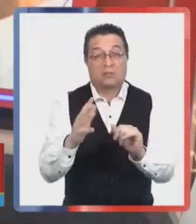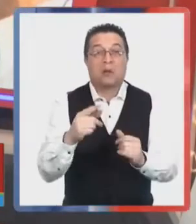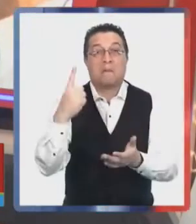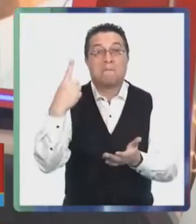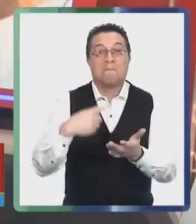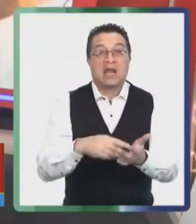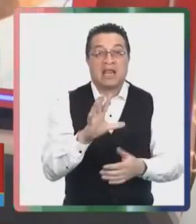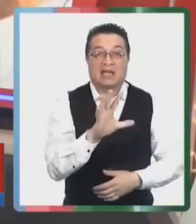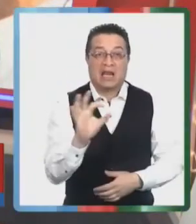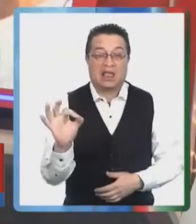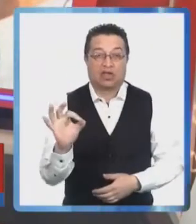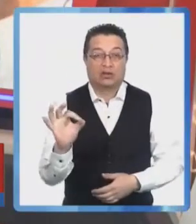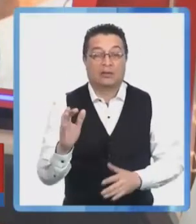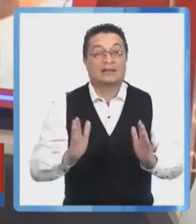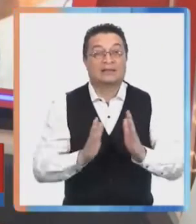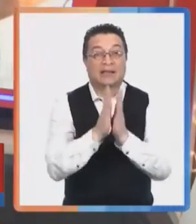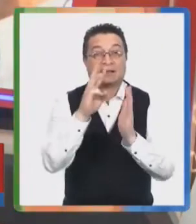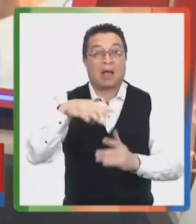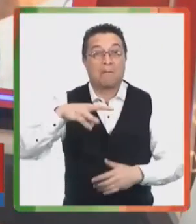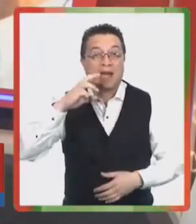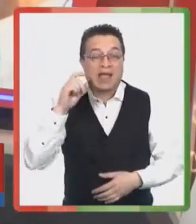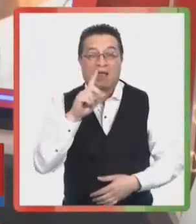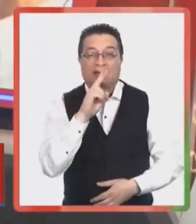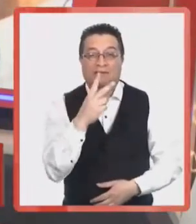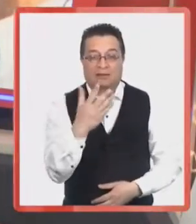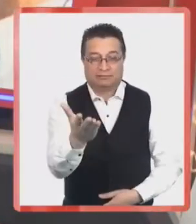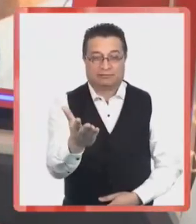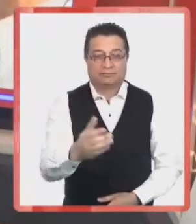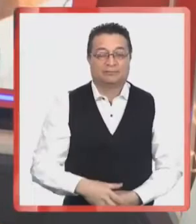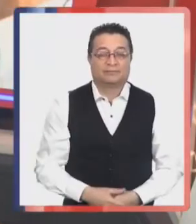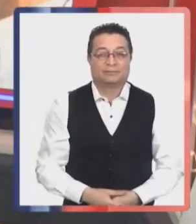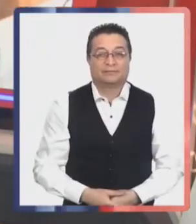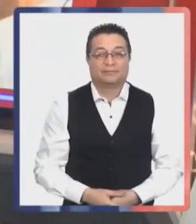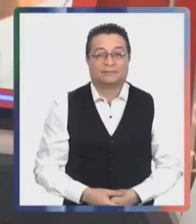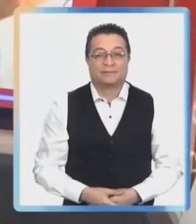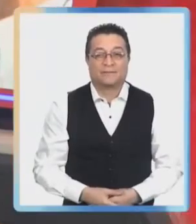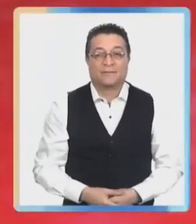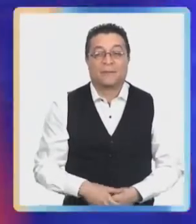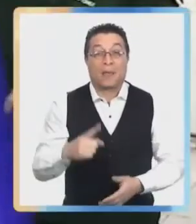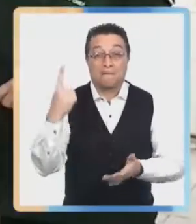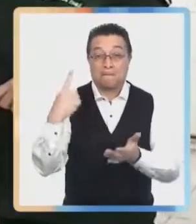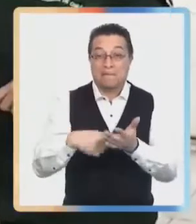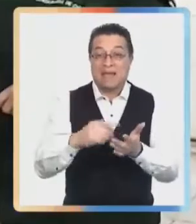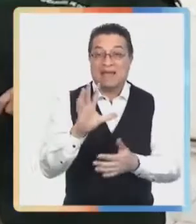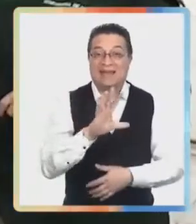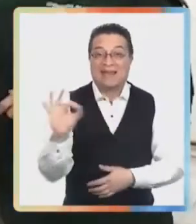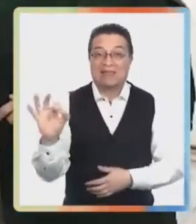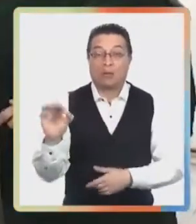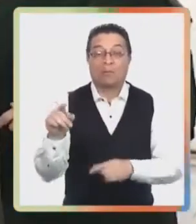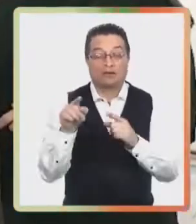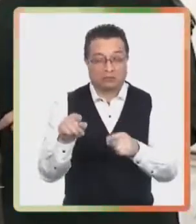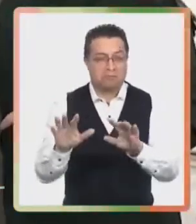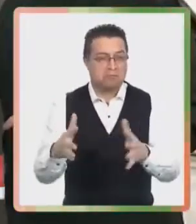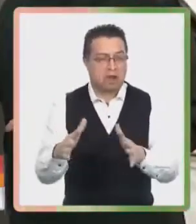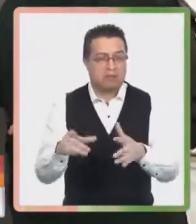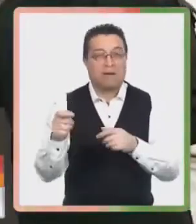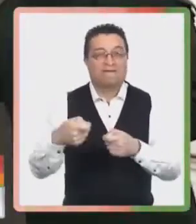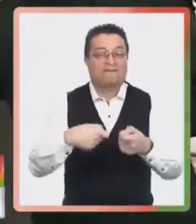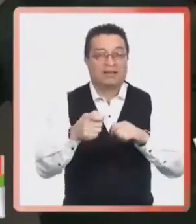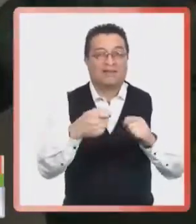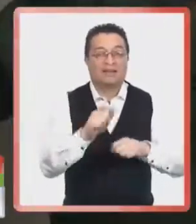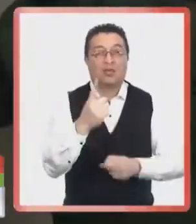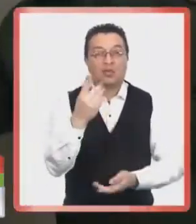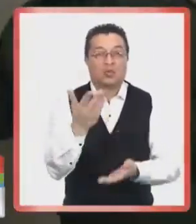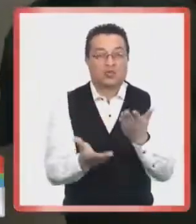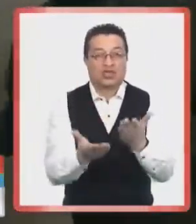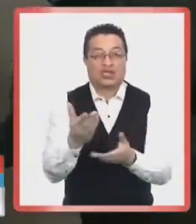el kilo de pan va a costar 1.500 pesos. Santa María Televisión con esta nota. A 1.500 pesos